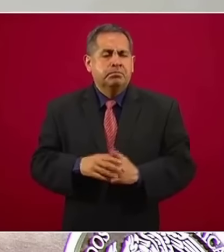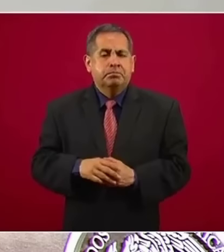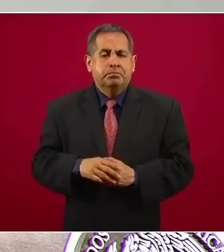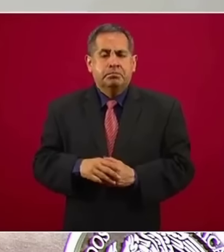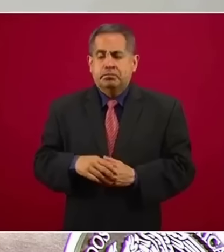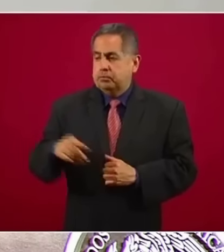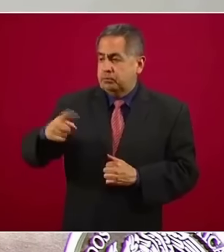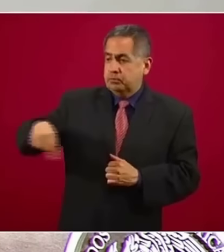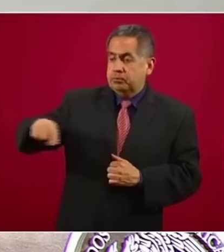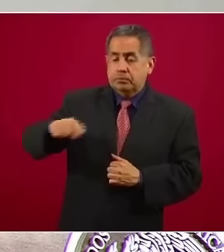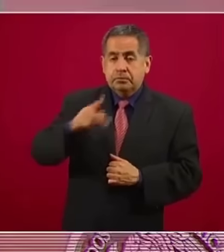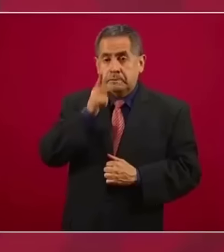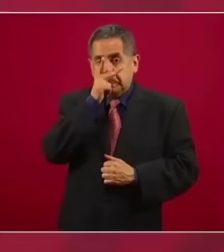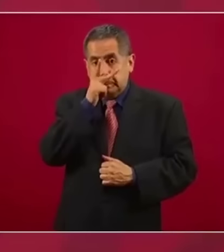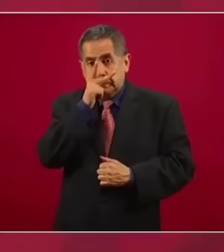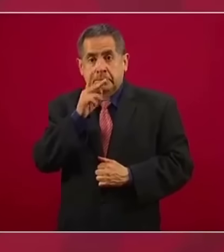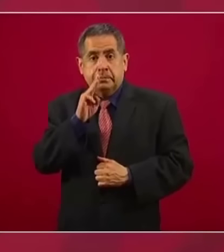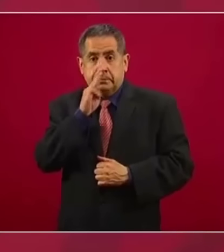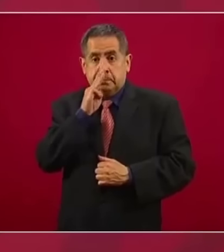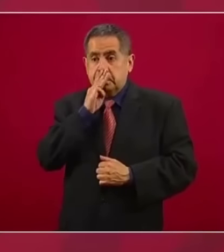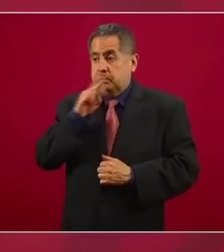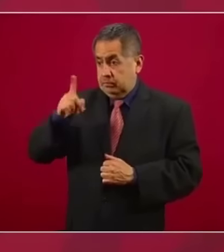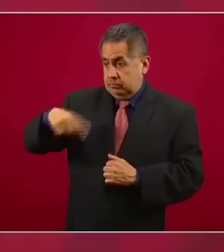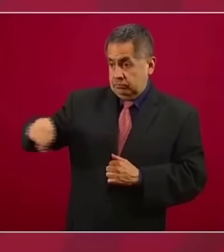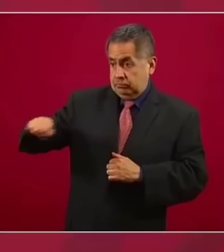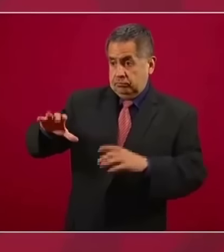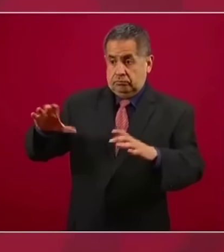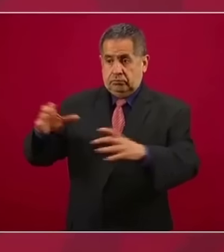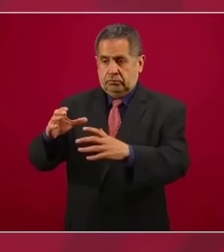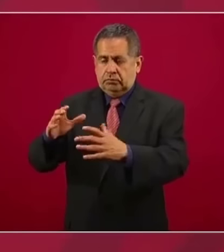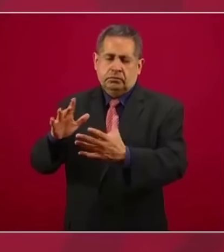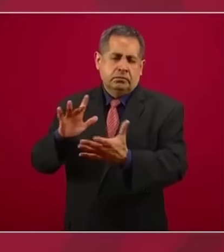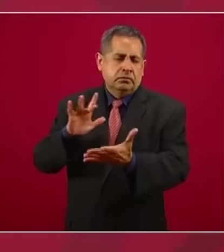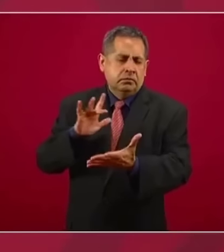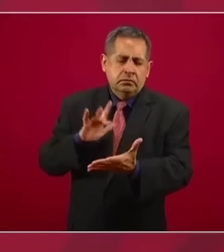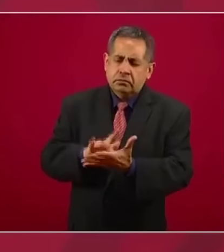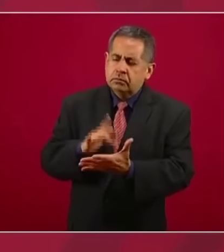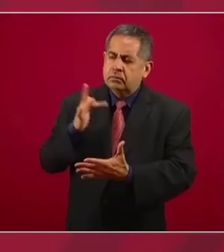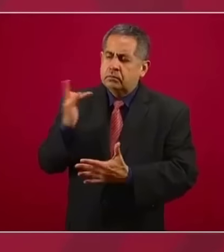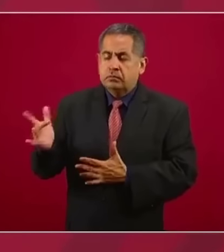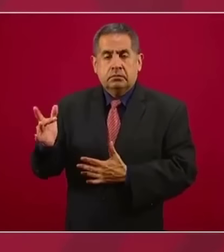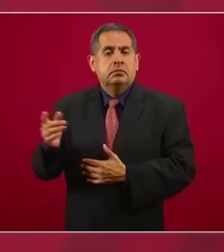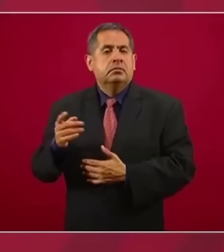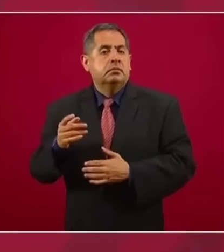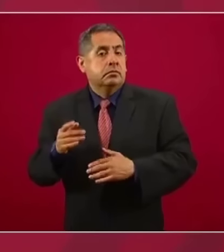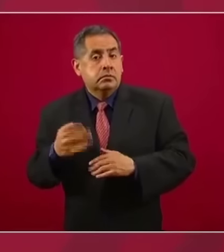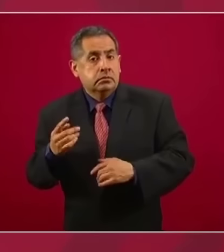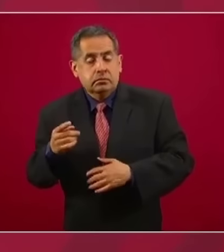las mamás, a los papás que nos van a ayudar